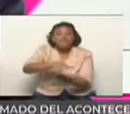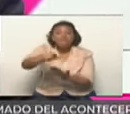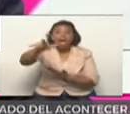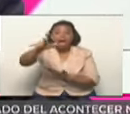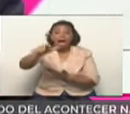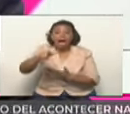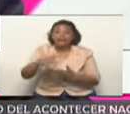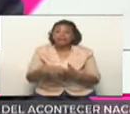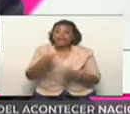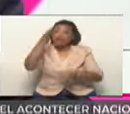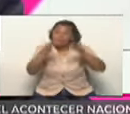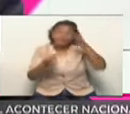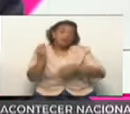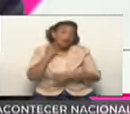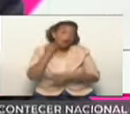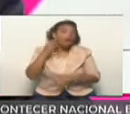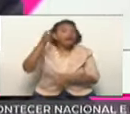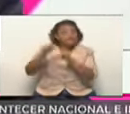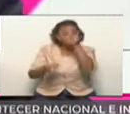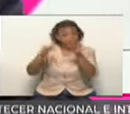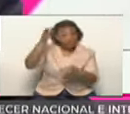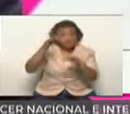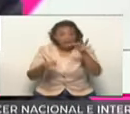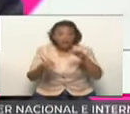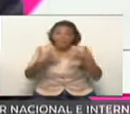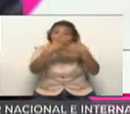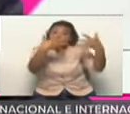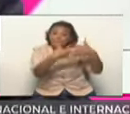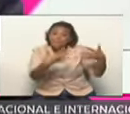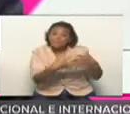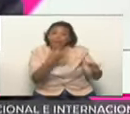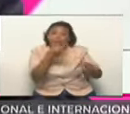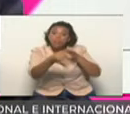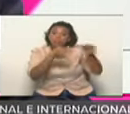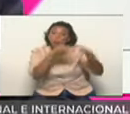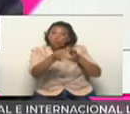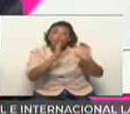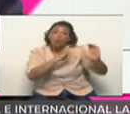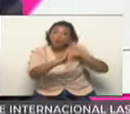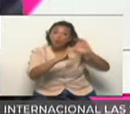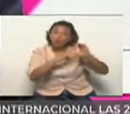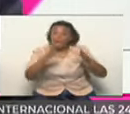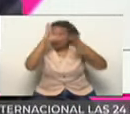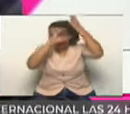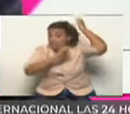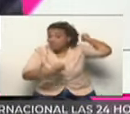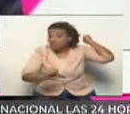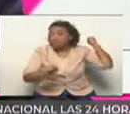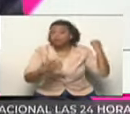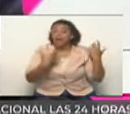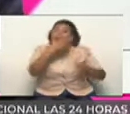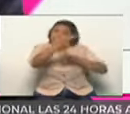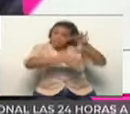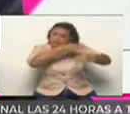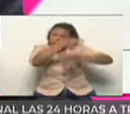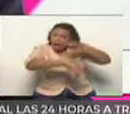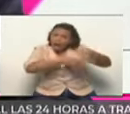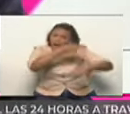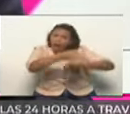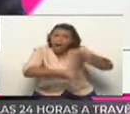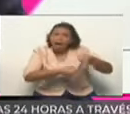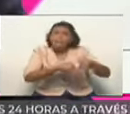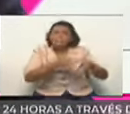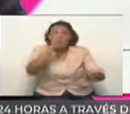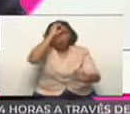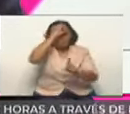fiscal general hizo unos comentarios que ameritaron un comunicado de la Cancillería, ¿no? Donde se explicaba que eran